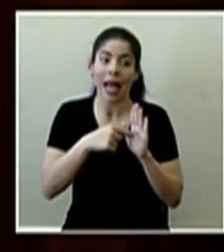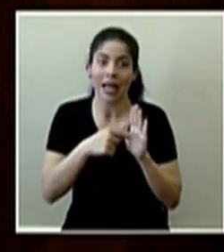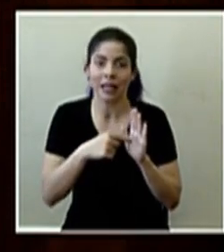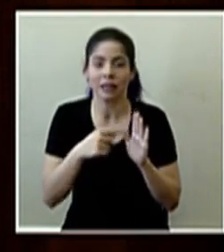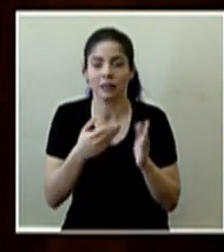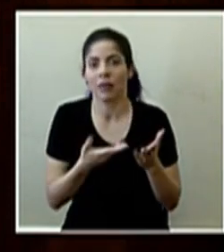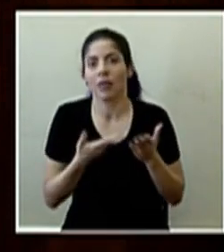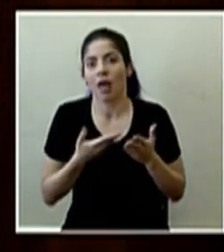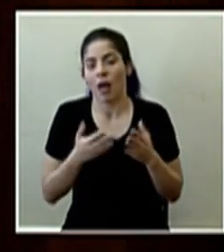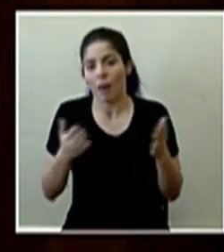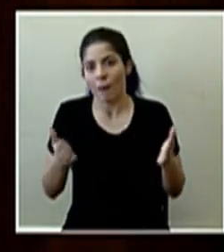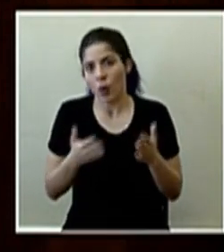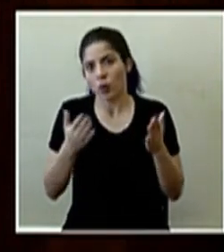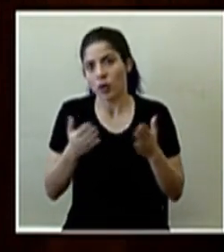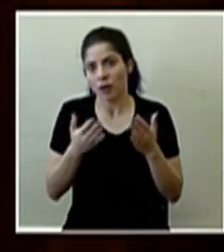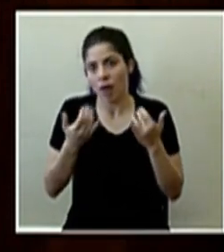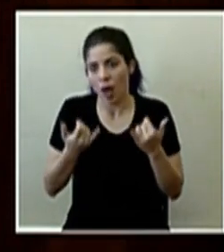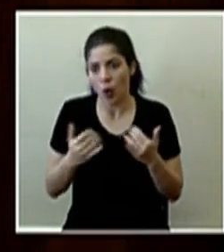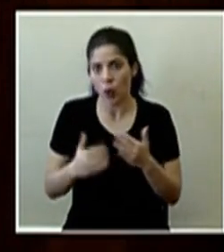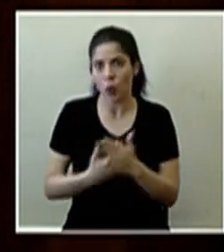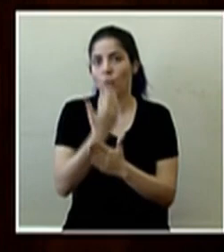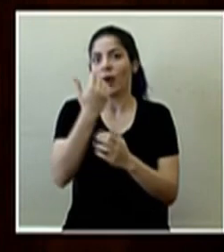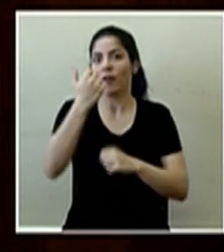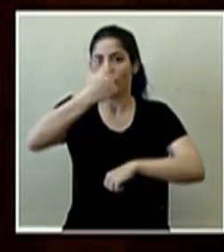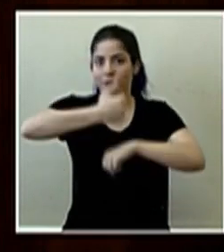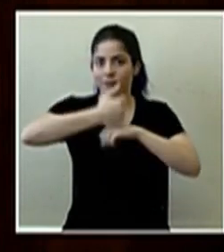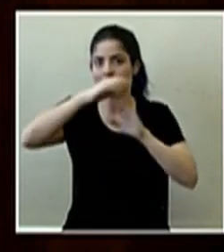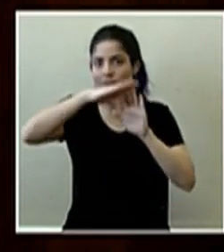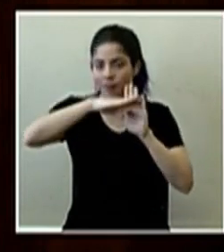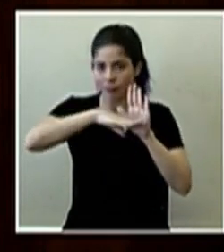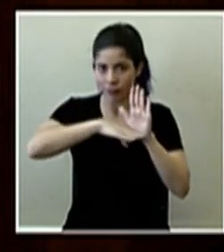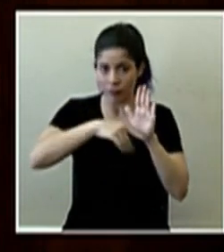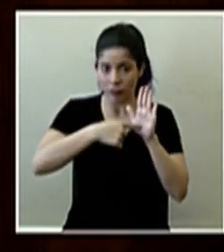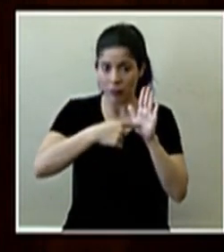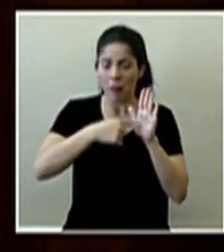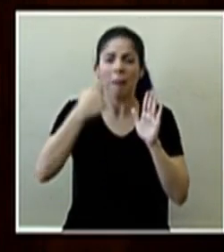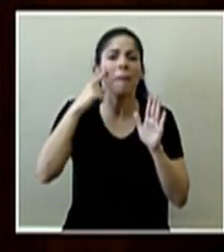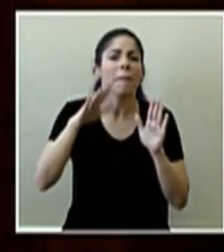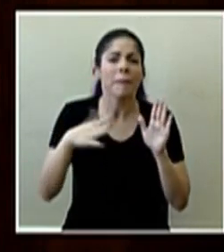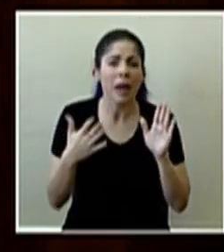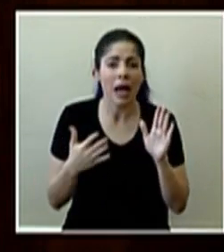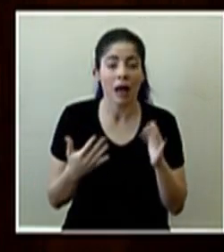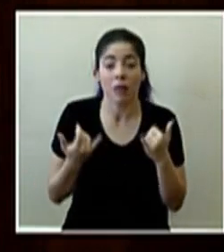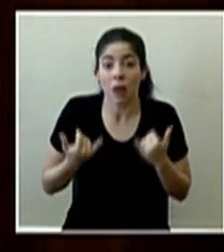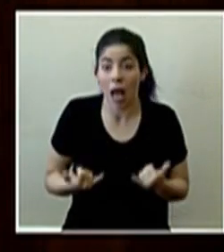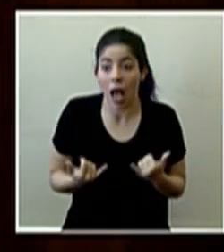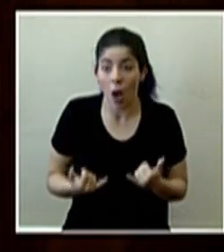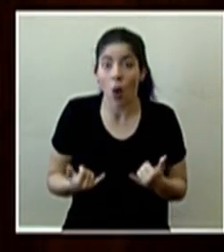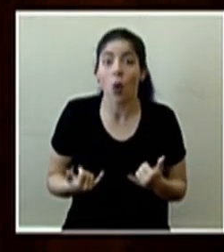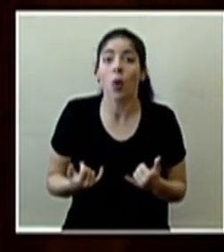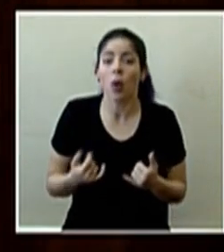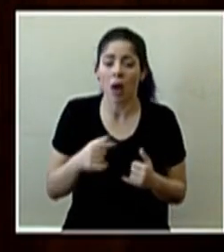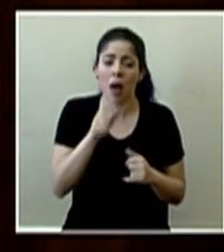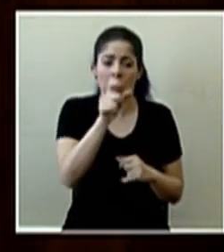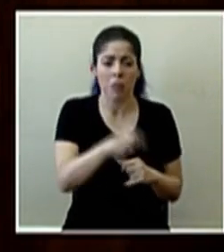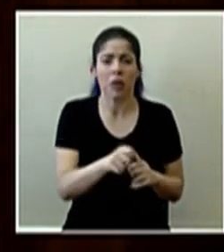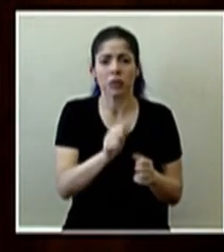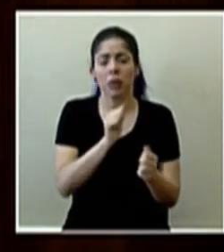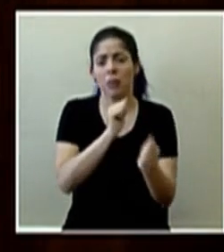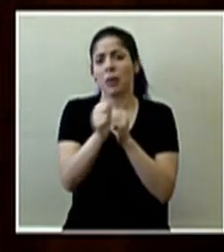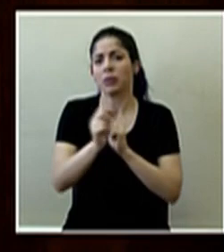de las motivaciones del nuevo lineamiento, a tal punto que hoy hubiera